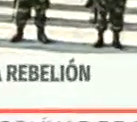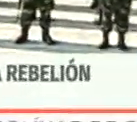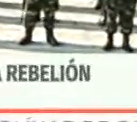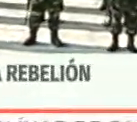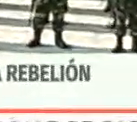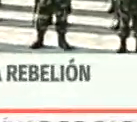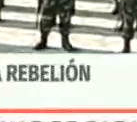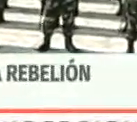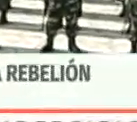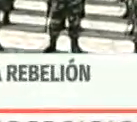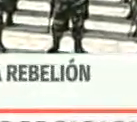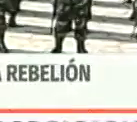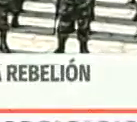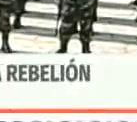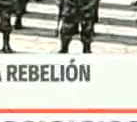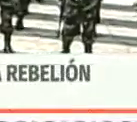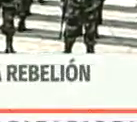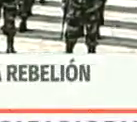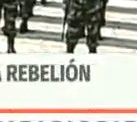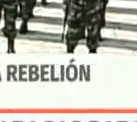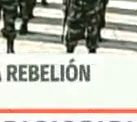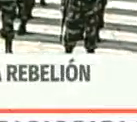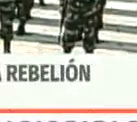Tenemos que hacernos cada vez más fuertes.